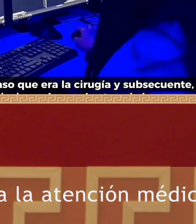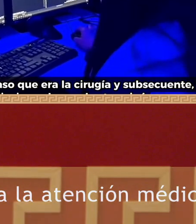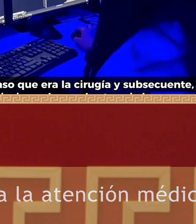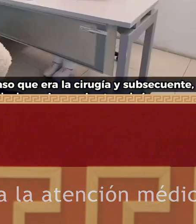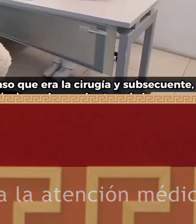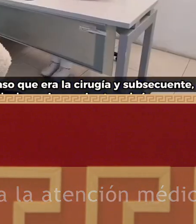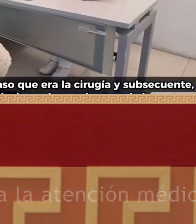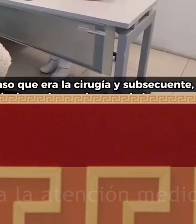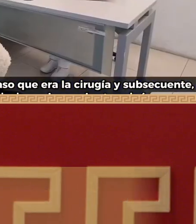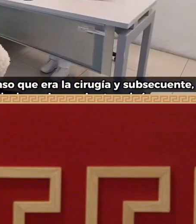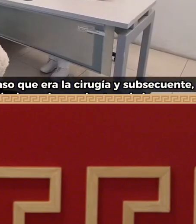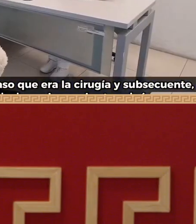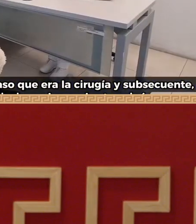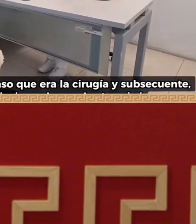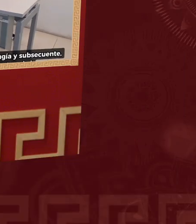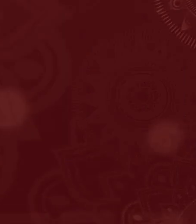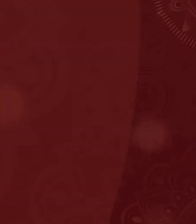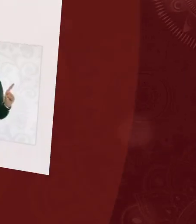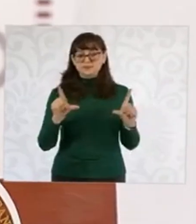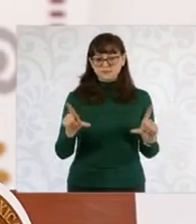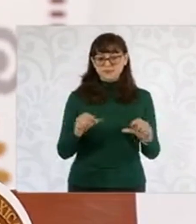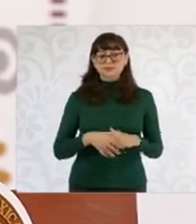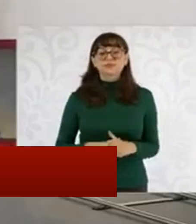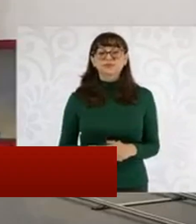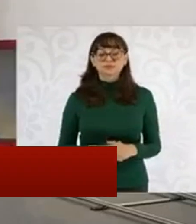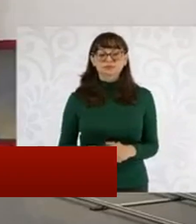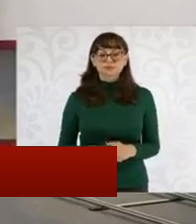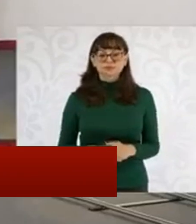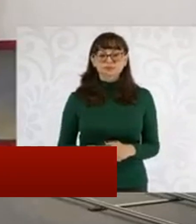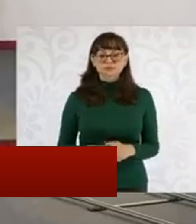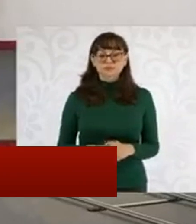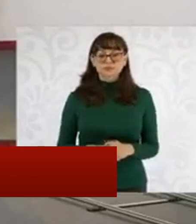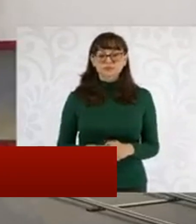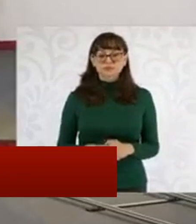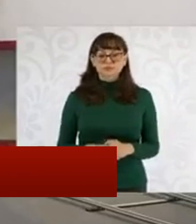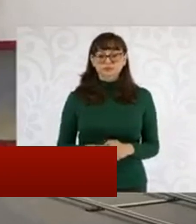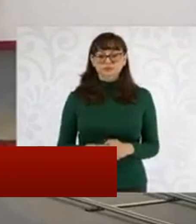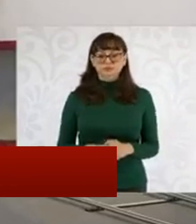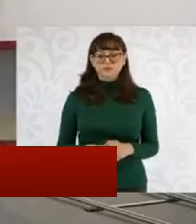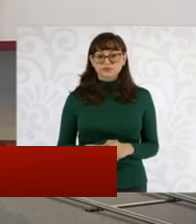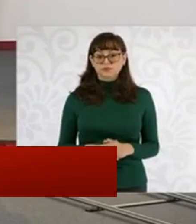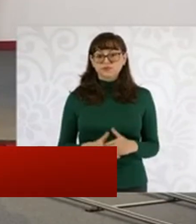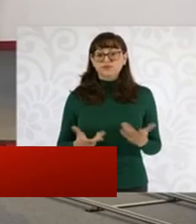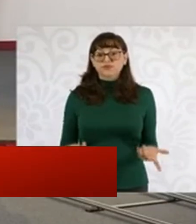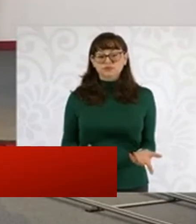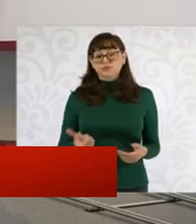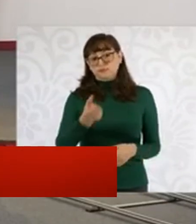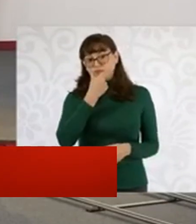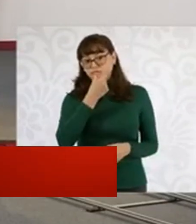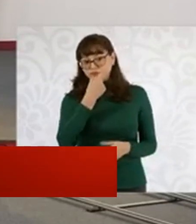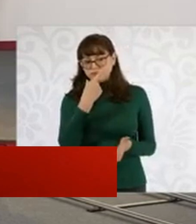de personas que no cuentan con seguridad social. ¿Cuáles son los puntos relevantes de la compra de